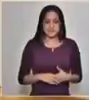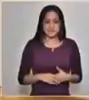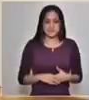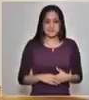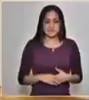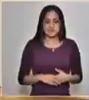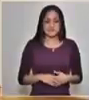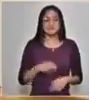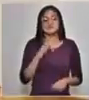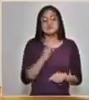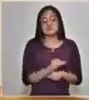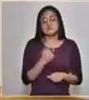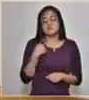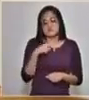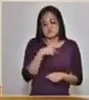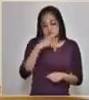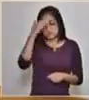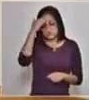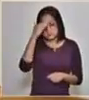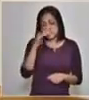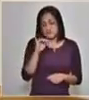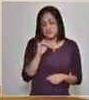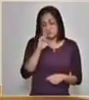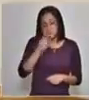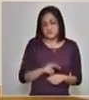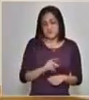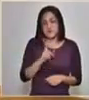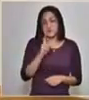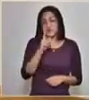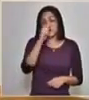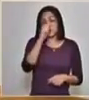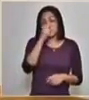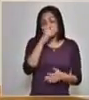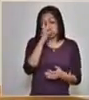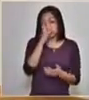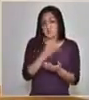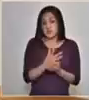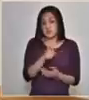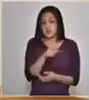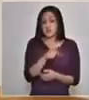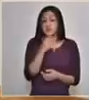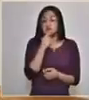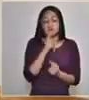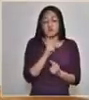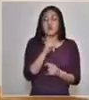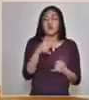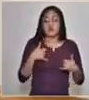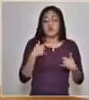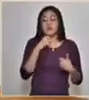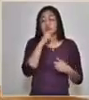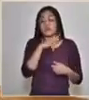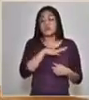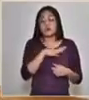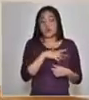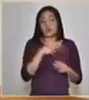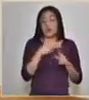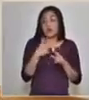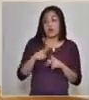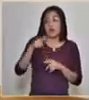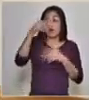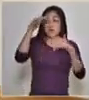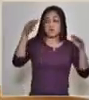Y debemos de reconocer que no solamente los niños, sino los jóvenes y hasta los